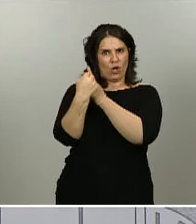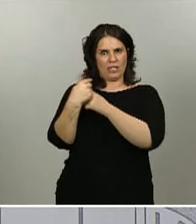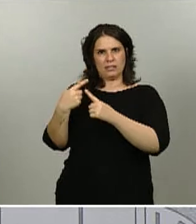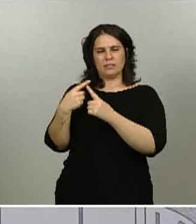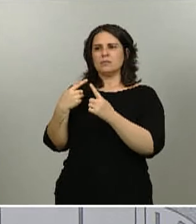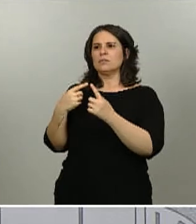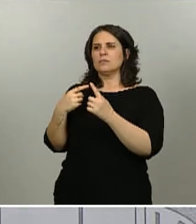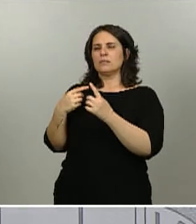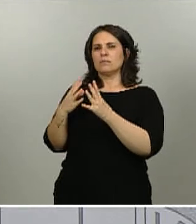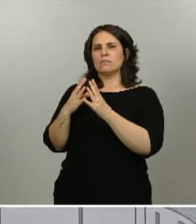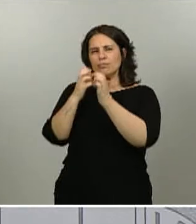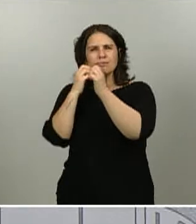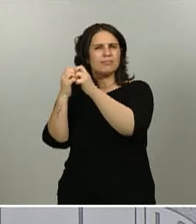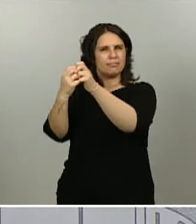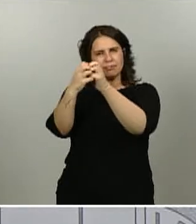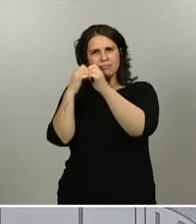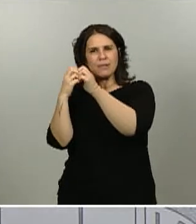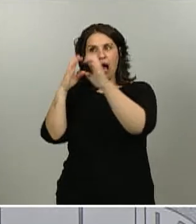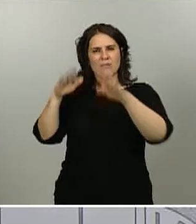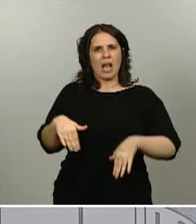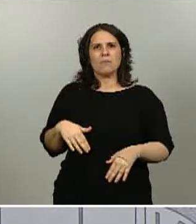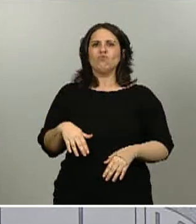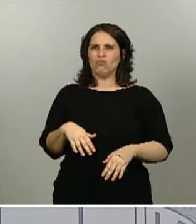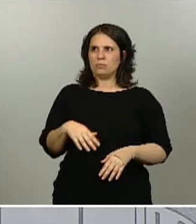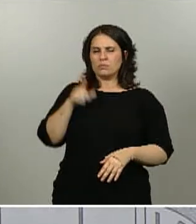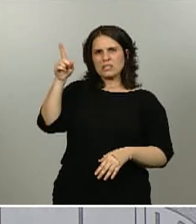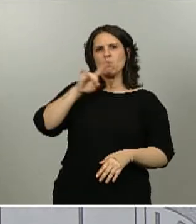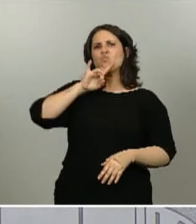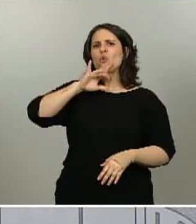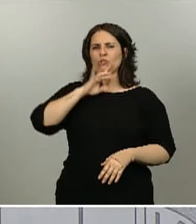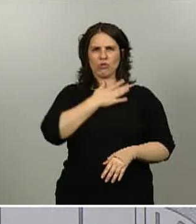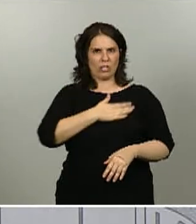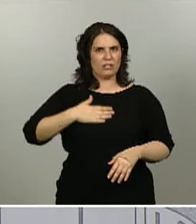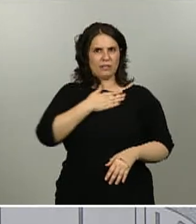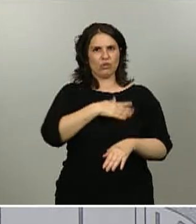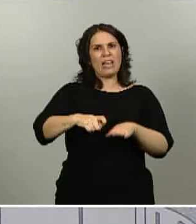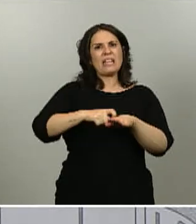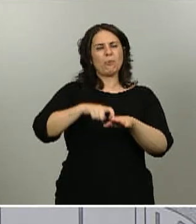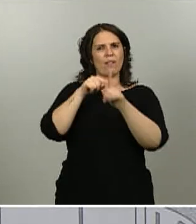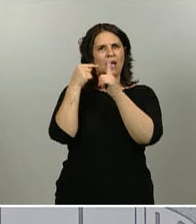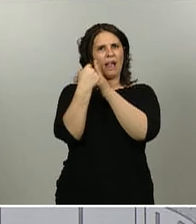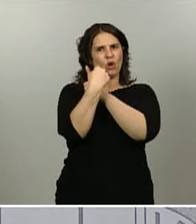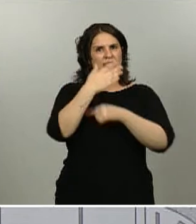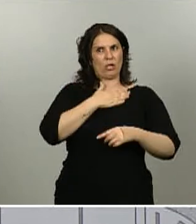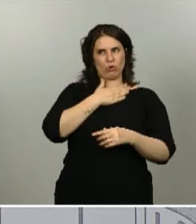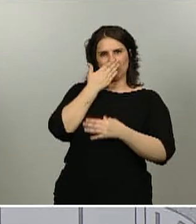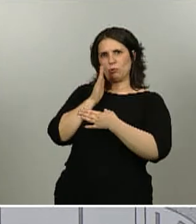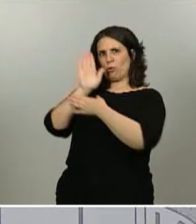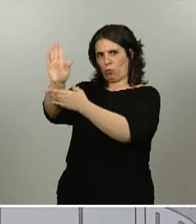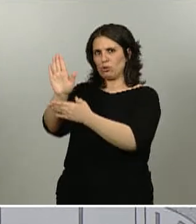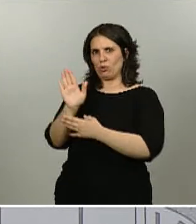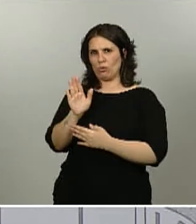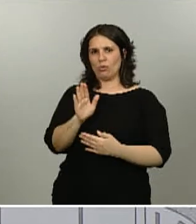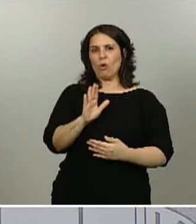cosas, muy contentos, muy satisfechos con el tipo de indicadores que hemos propuesto, porque van muy en línea con lo